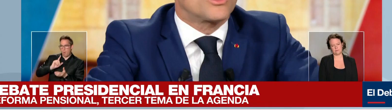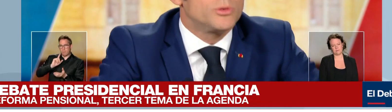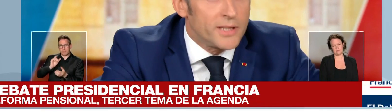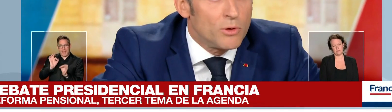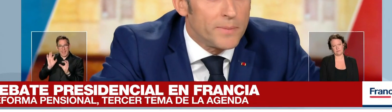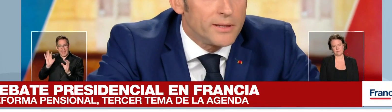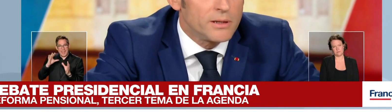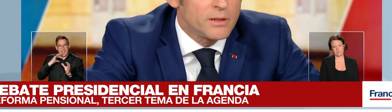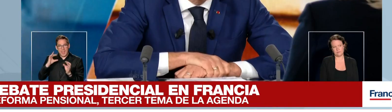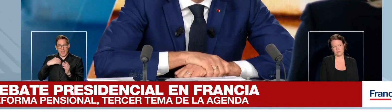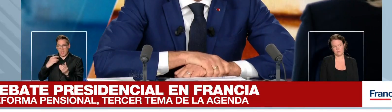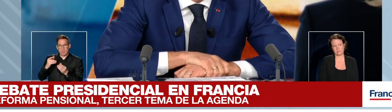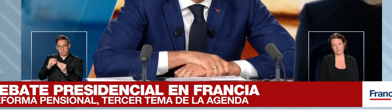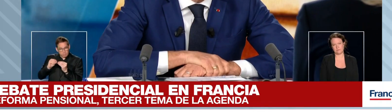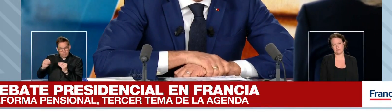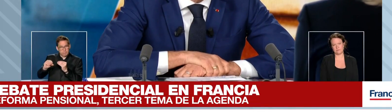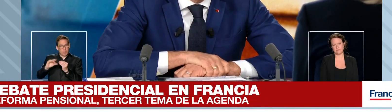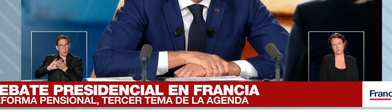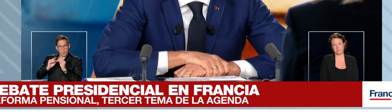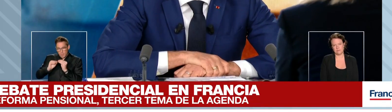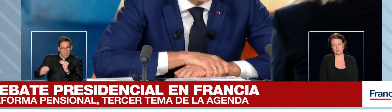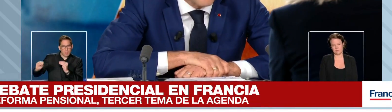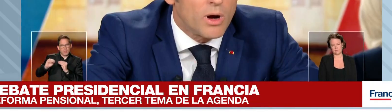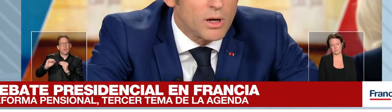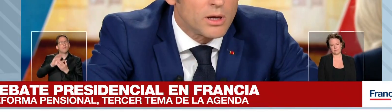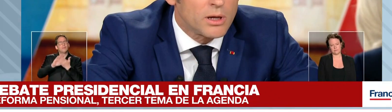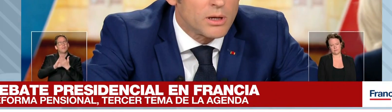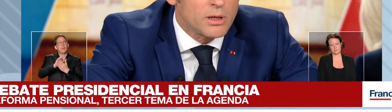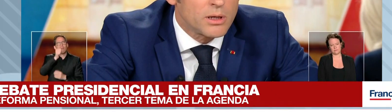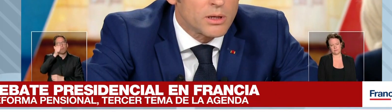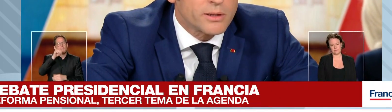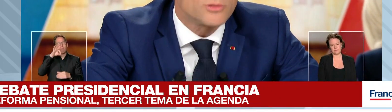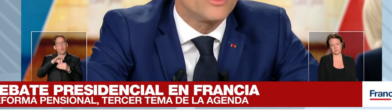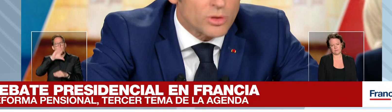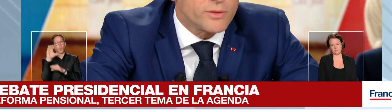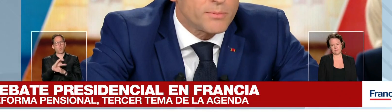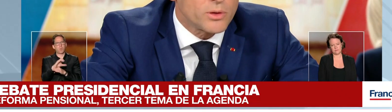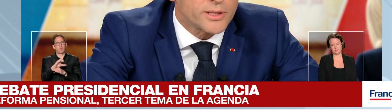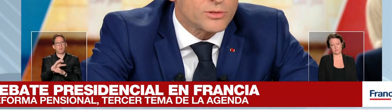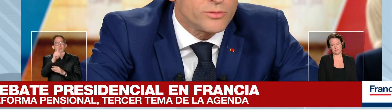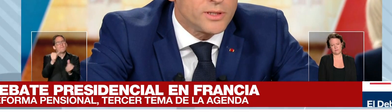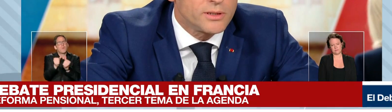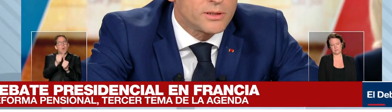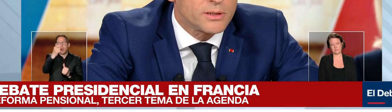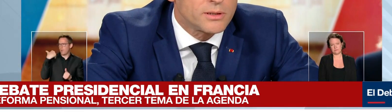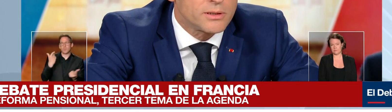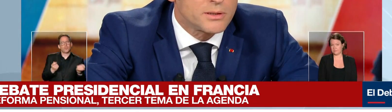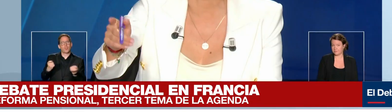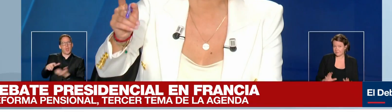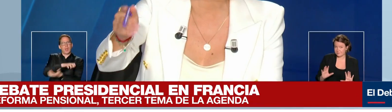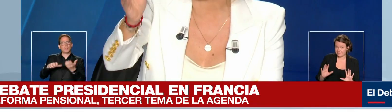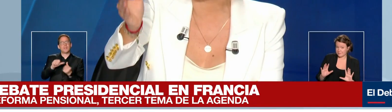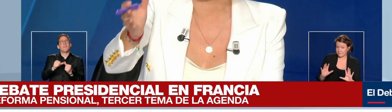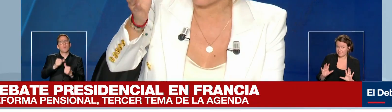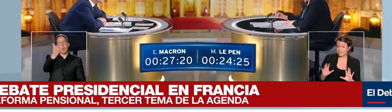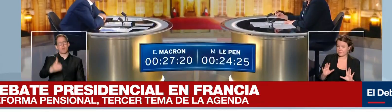de cotizaciones, porque el coste que coste, usted votó en contra, señora Le Pen. ¿Usted qué hubiese hecho durante la crisis del